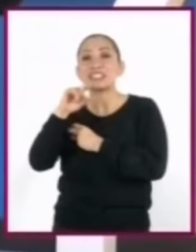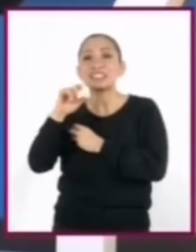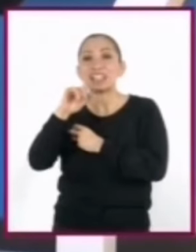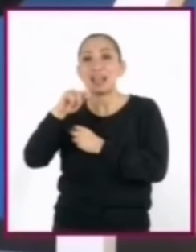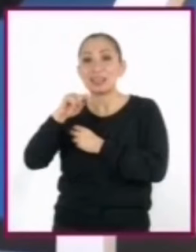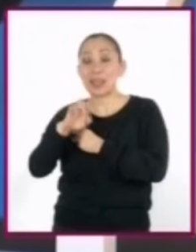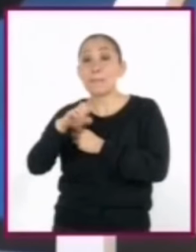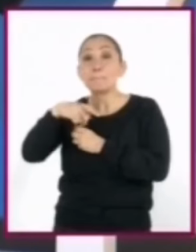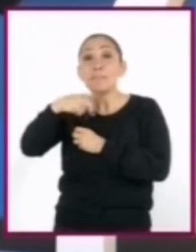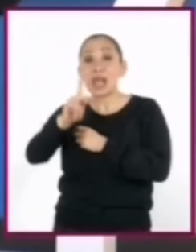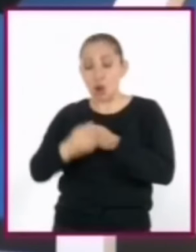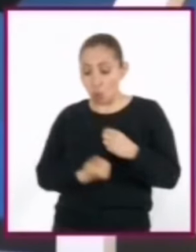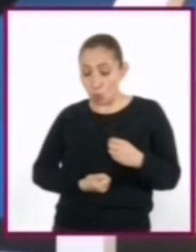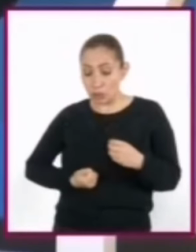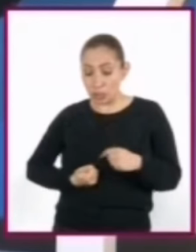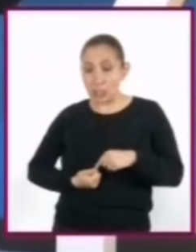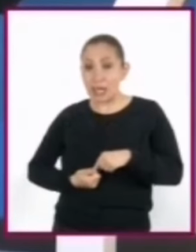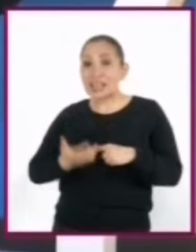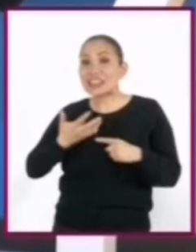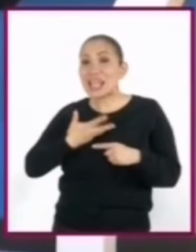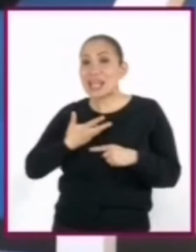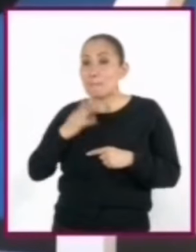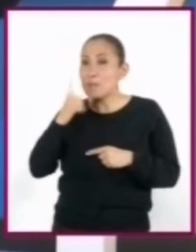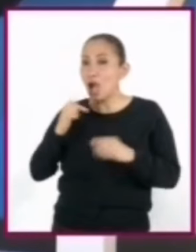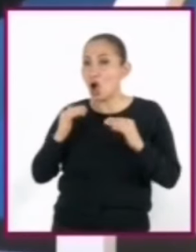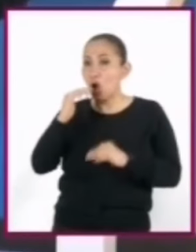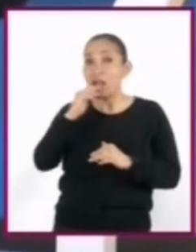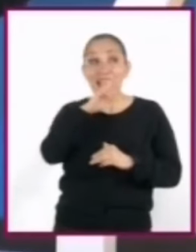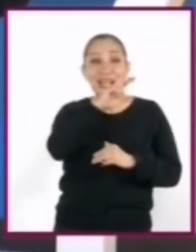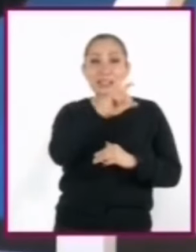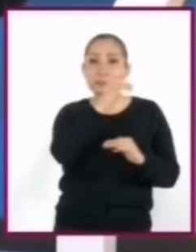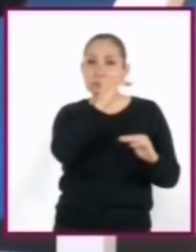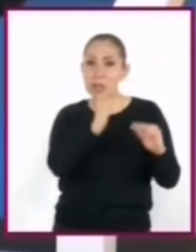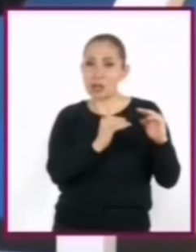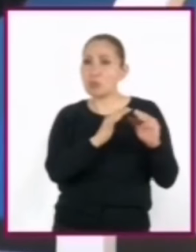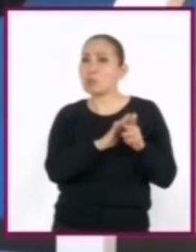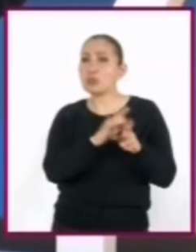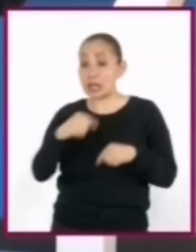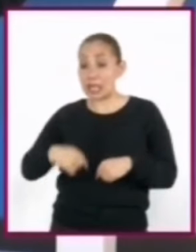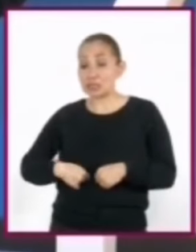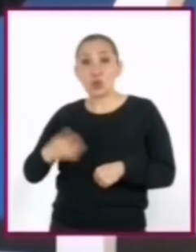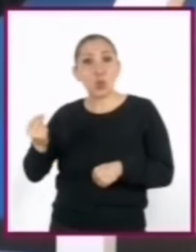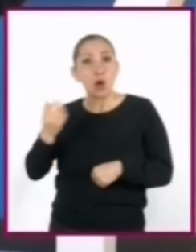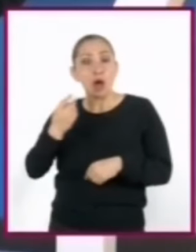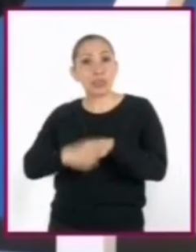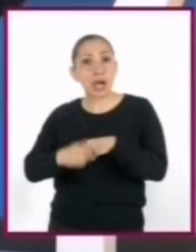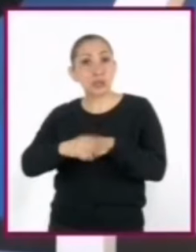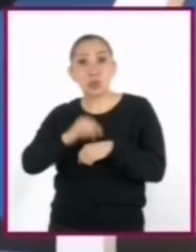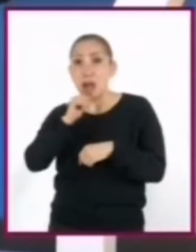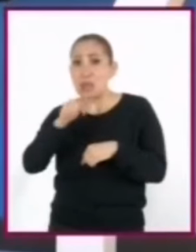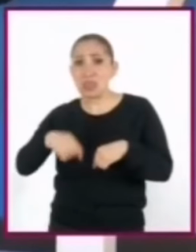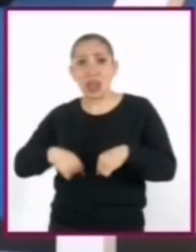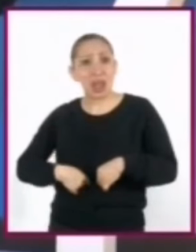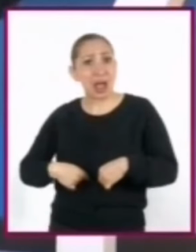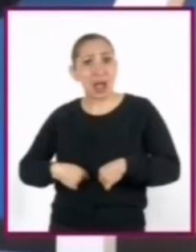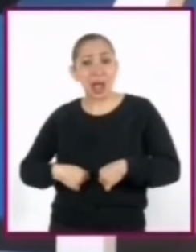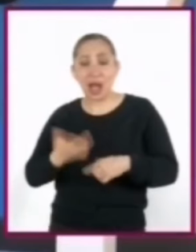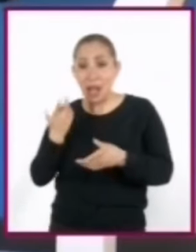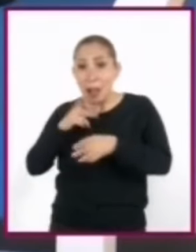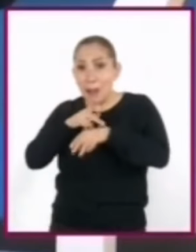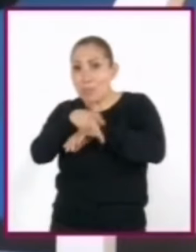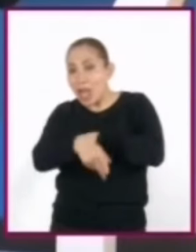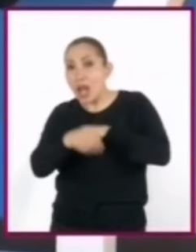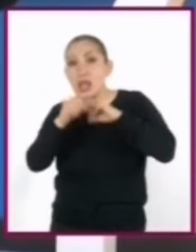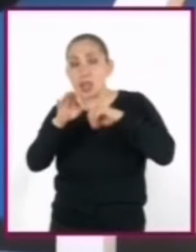embargo, el ultrasonido tiene ventajas sobre los rayos X, ya que no producen efectos dañinos en los